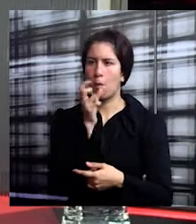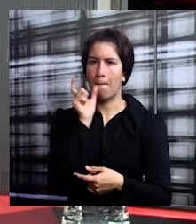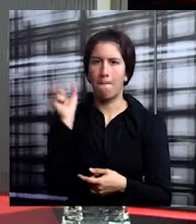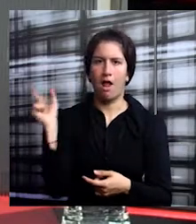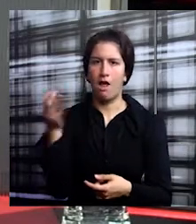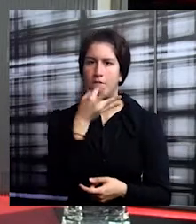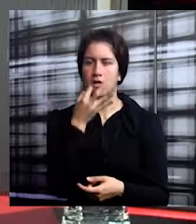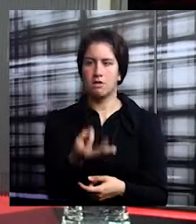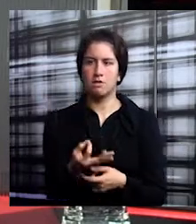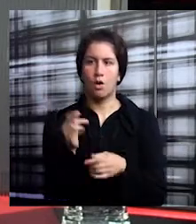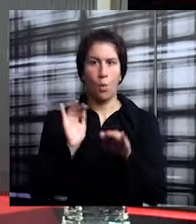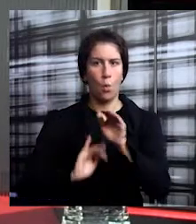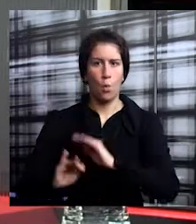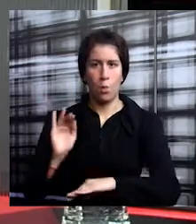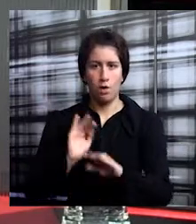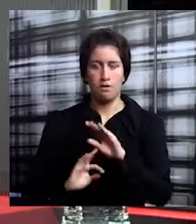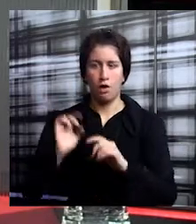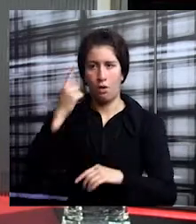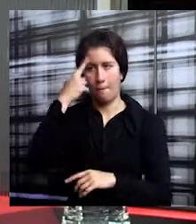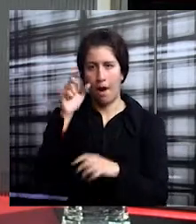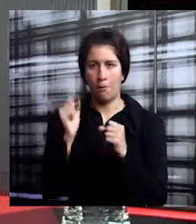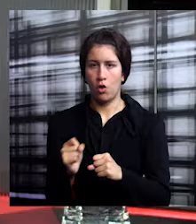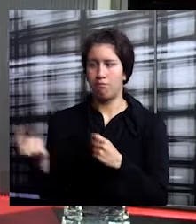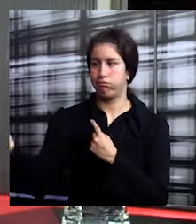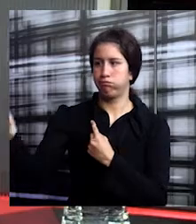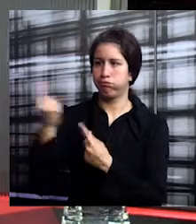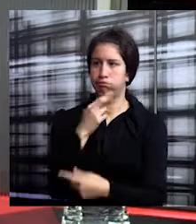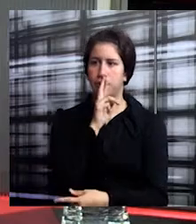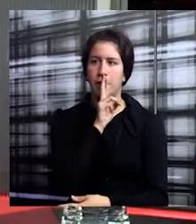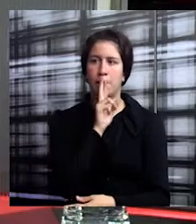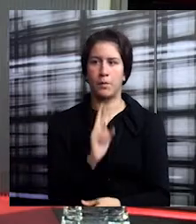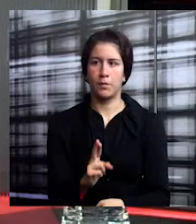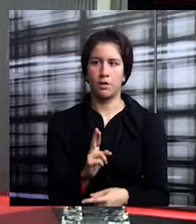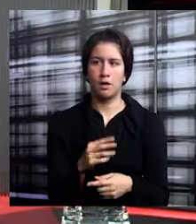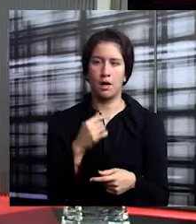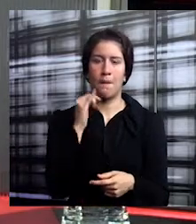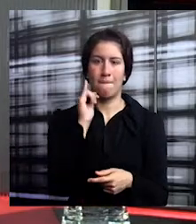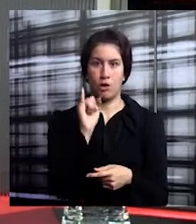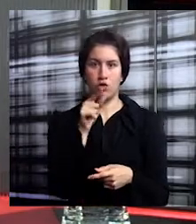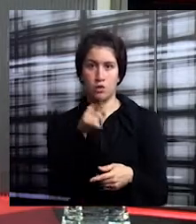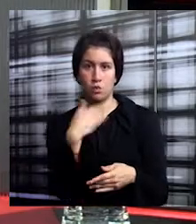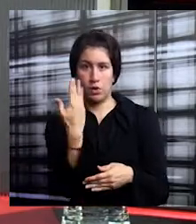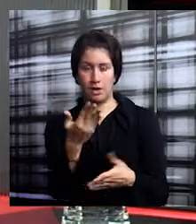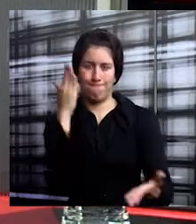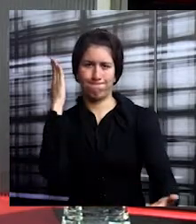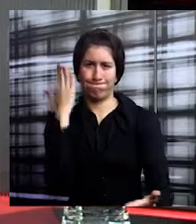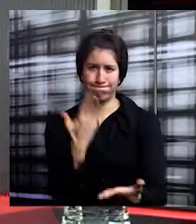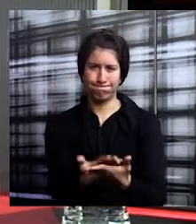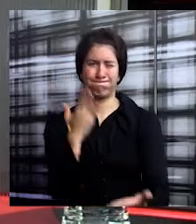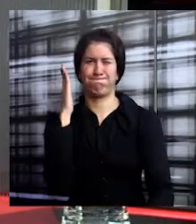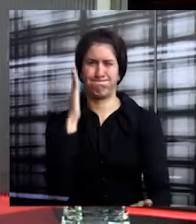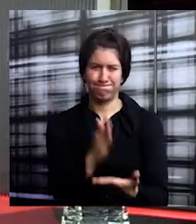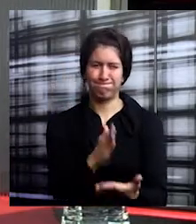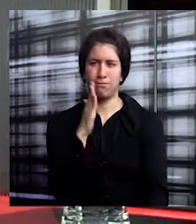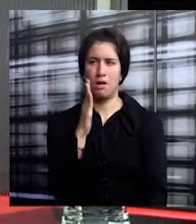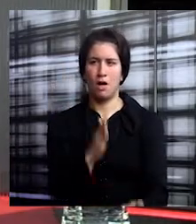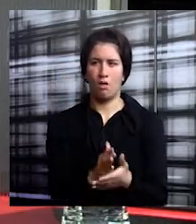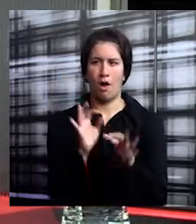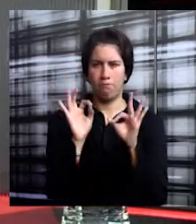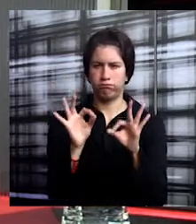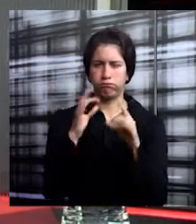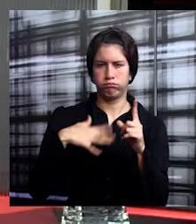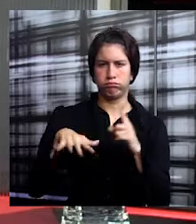inmediatos. Porque si usted va a exigir en una circunstancia tumultuaria que pongan frente a los jueces en el